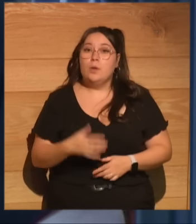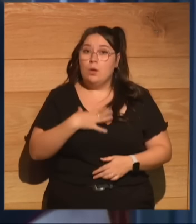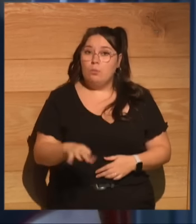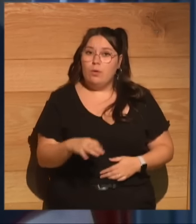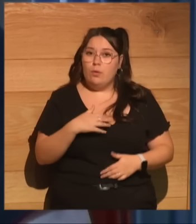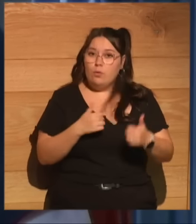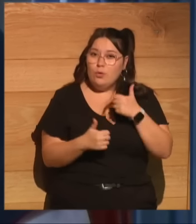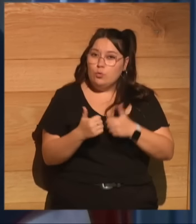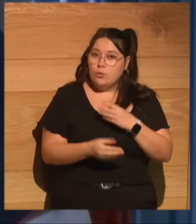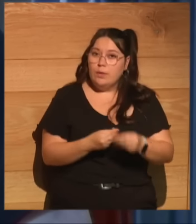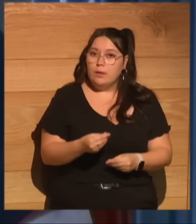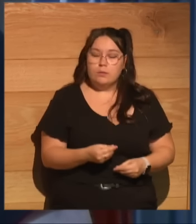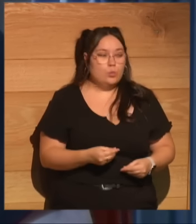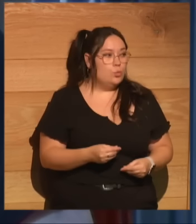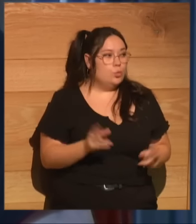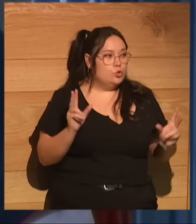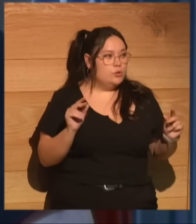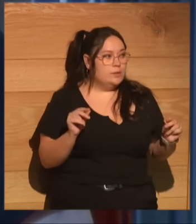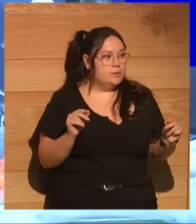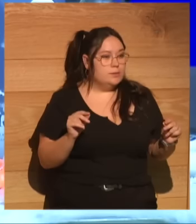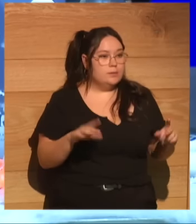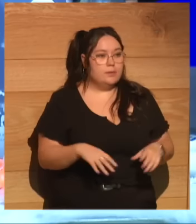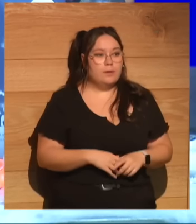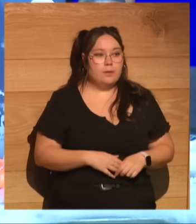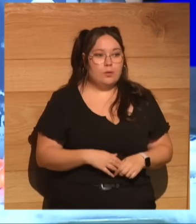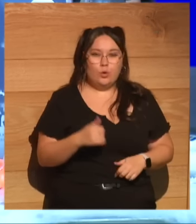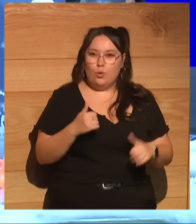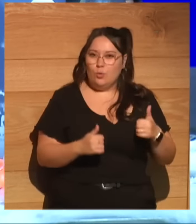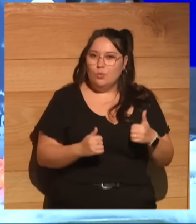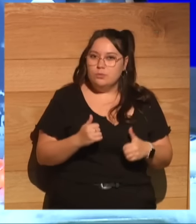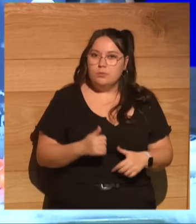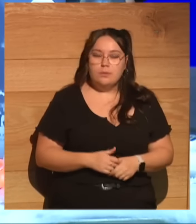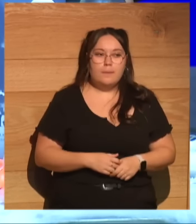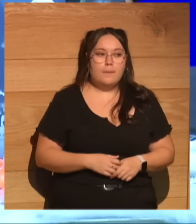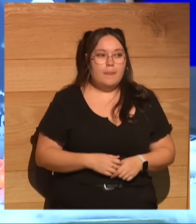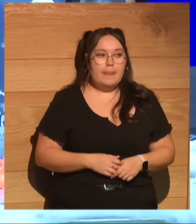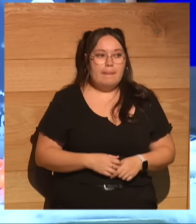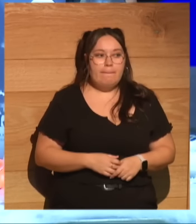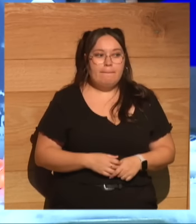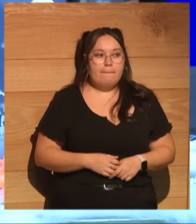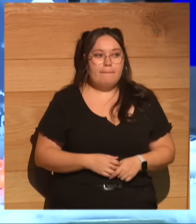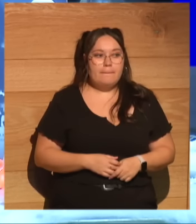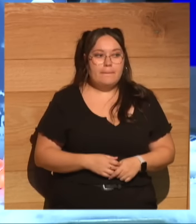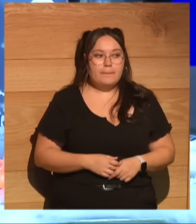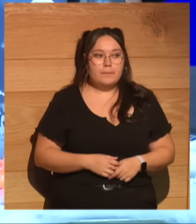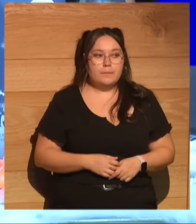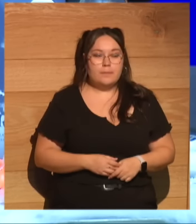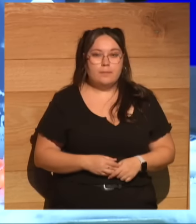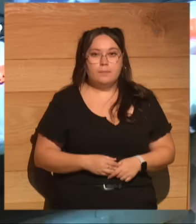¿Puedo hacer concurso? ¡Ostras! Ojalá sea Farrago. Sí, ¿es concurso? Hoy... ¡Sí! En lo que nos devuelven